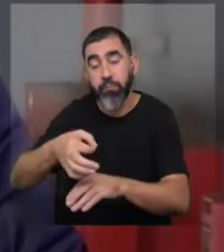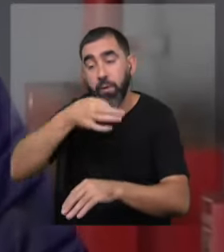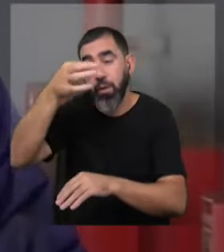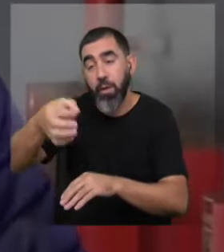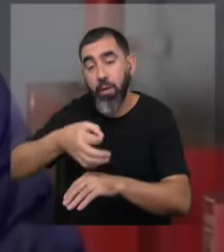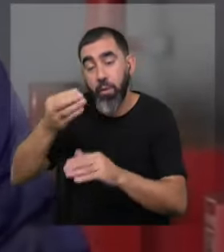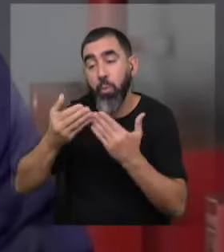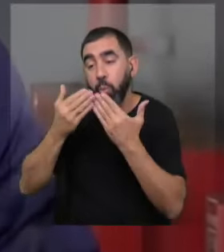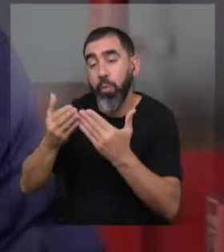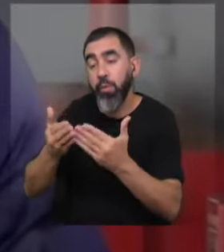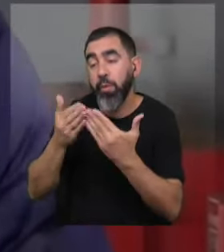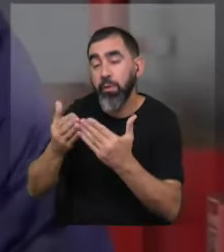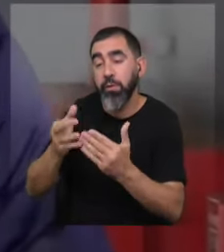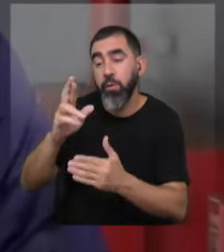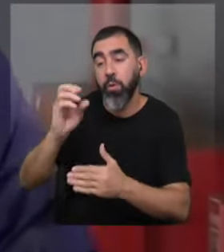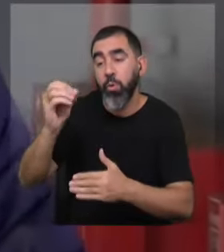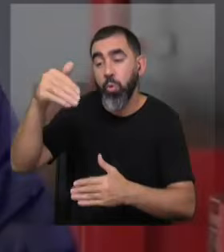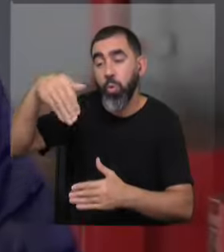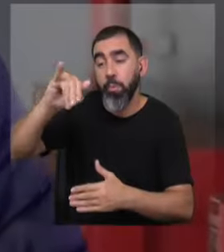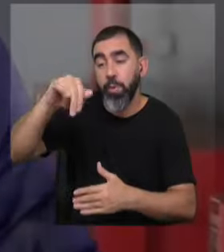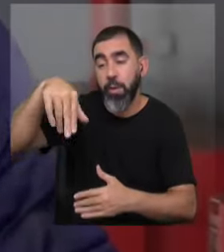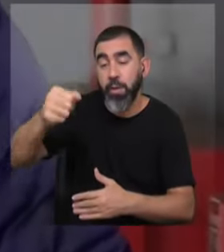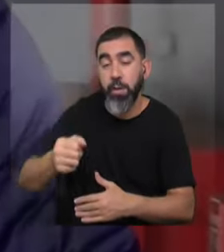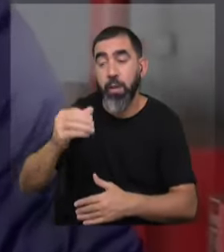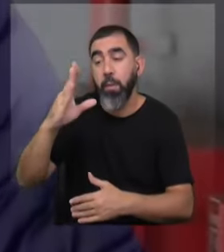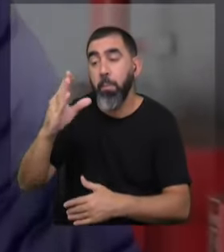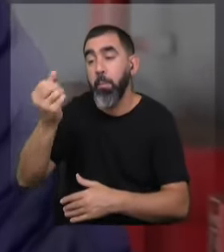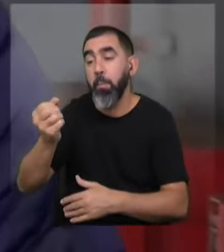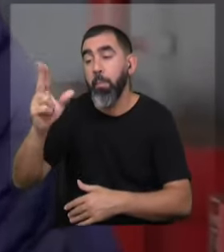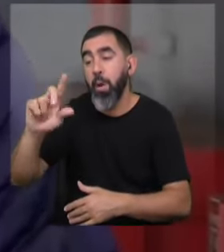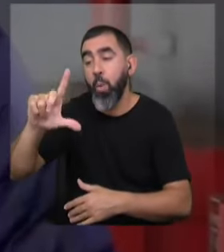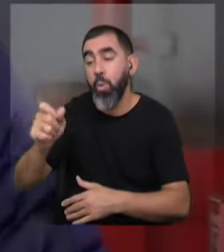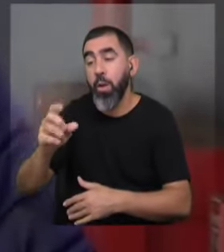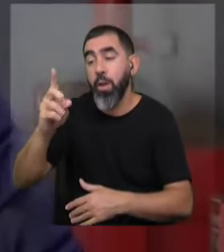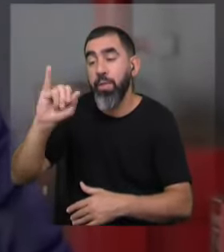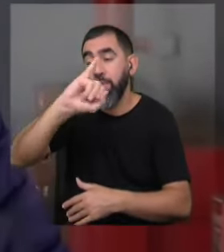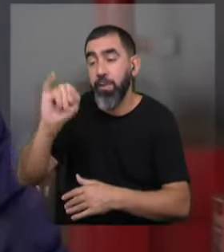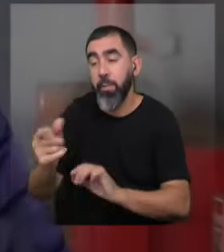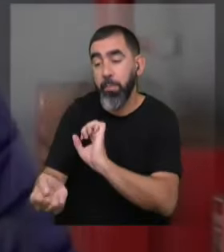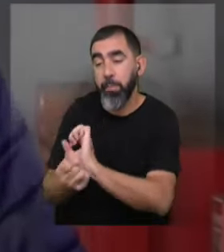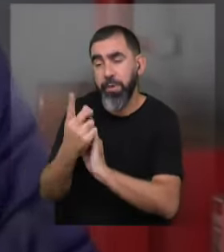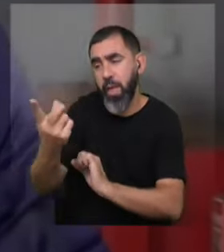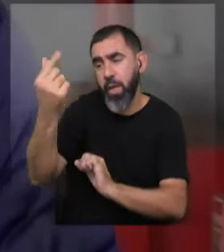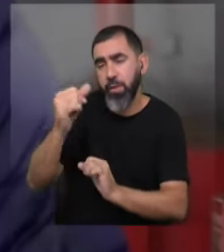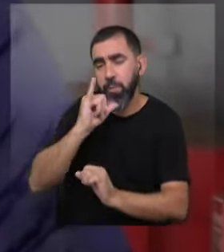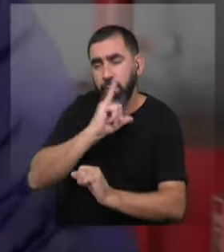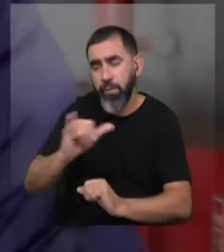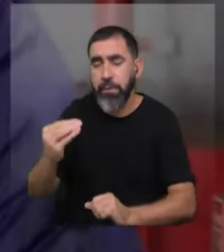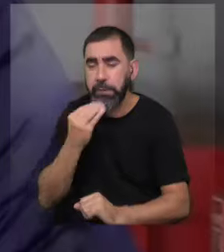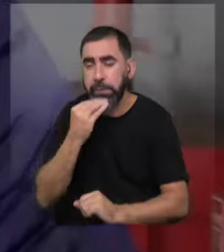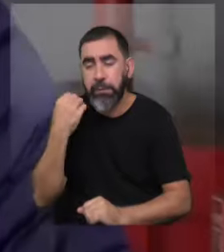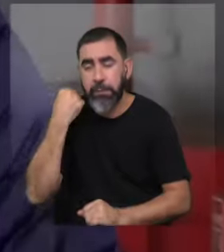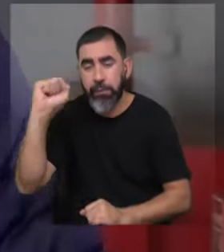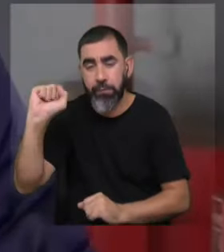audiencias donde tomará declaración a Romina Celeste y Paula Díaz, detenidas en la tarde de ayer por la denuncia de difamación y simulación de